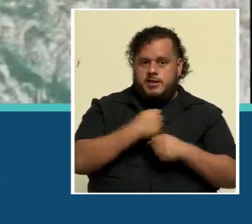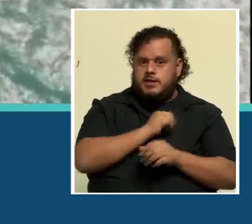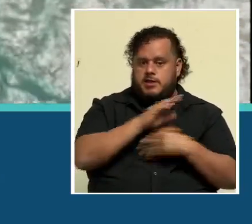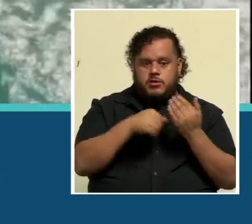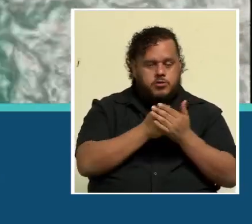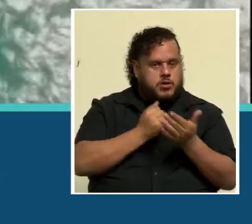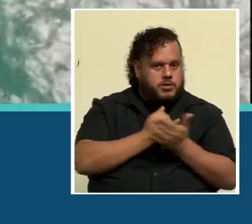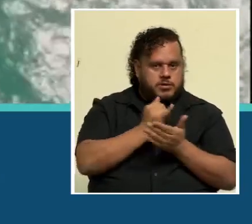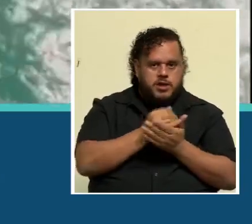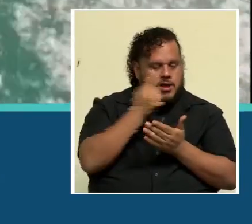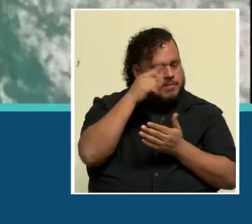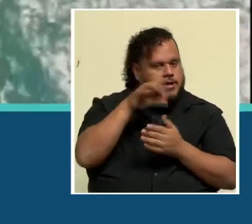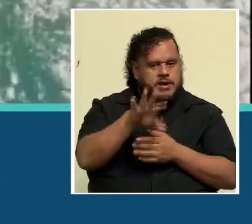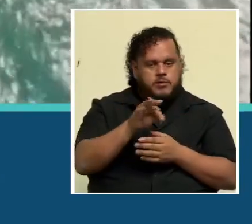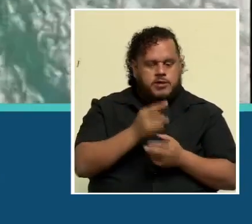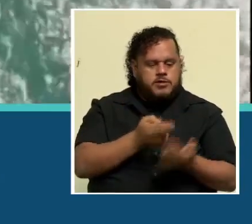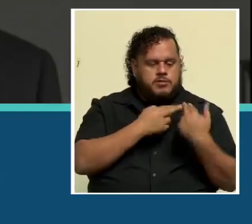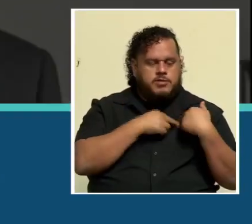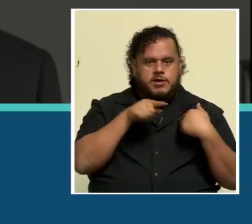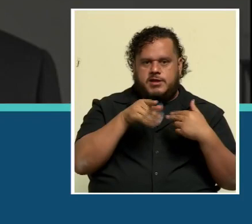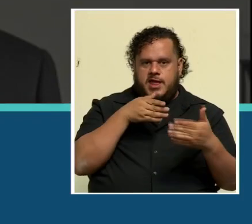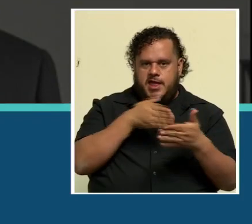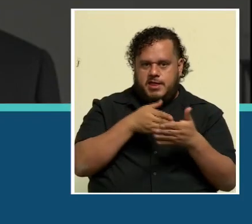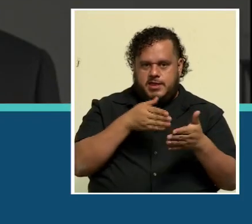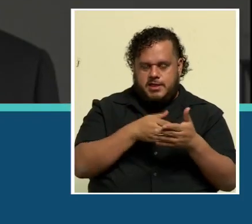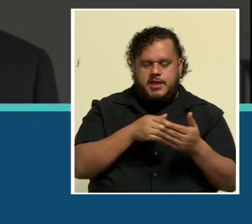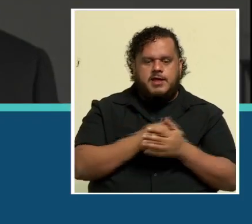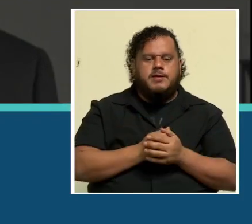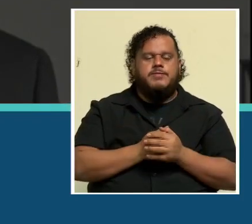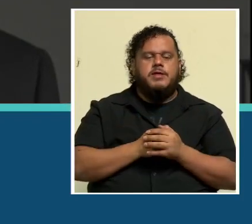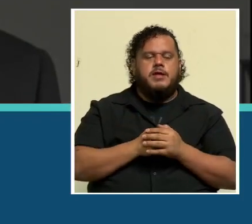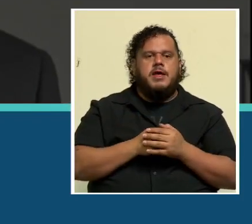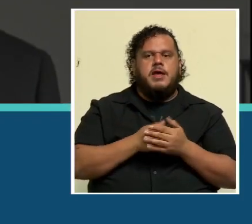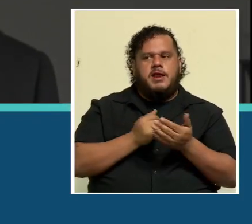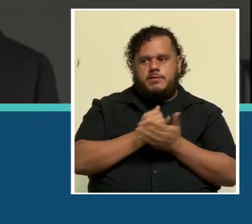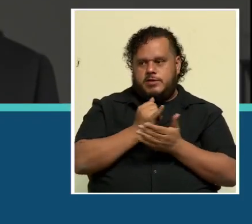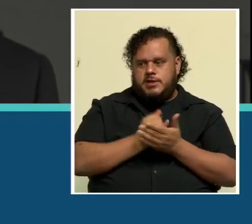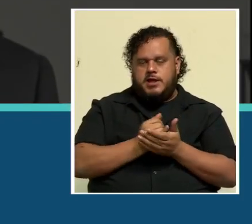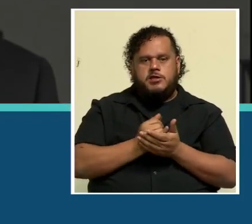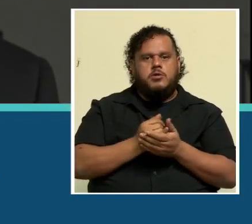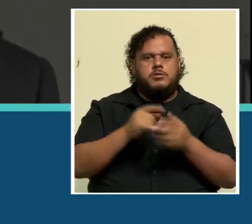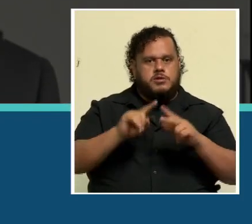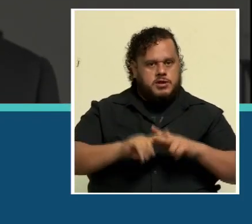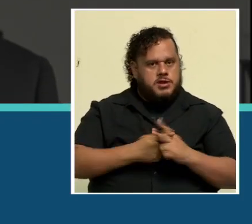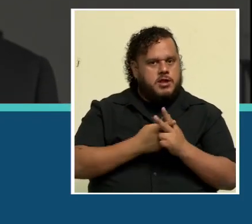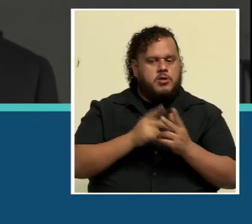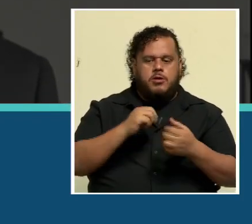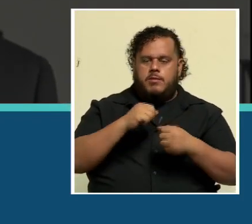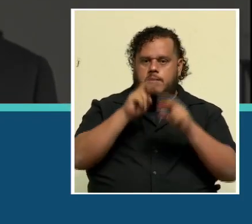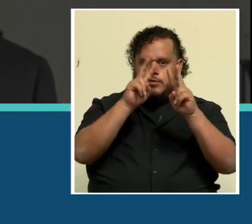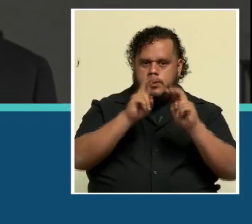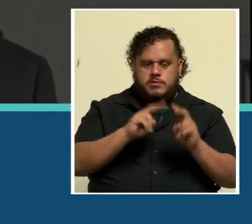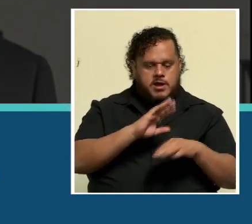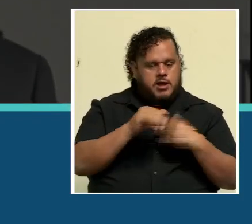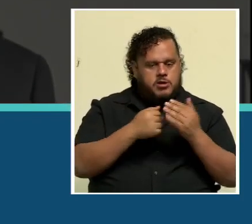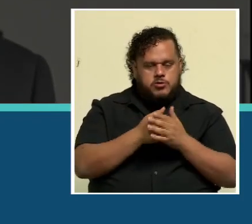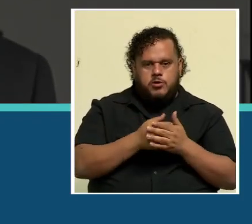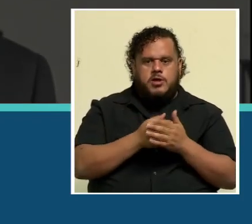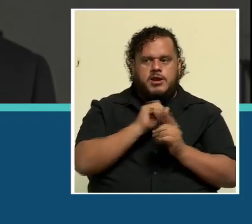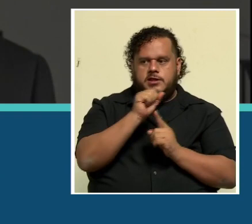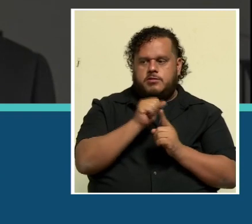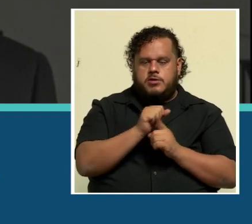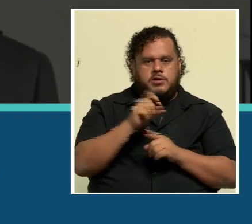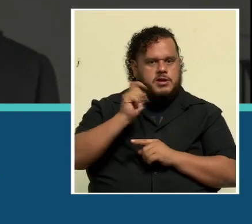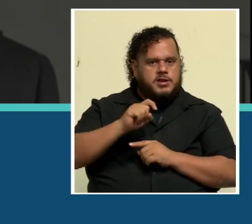para encontrar a los responsables de este ataque. La investigación apenas está iniciando, vamos a realizar todas las diligencias necesarias, como ya